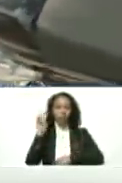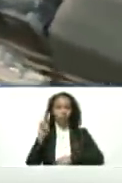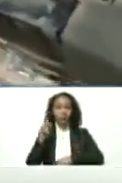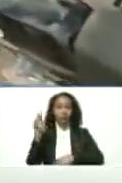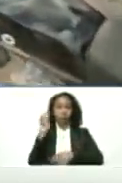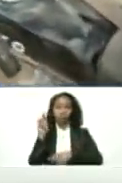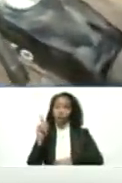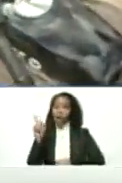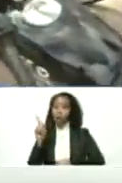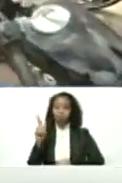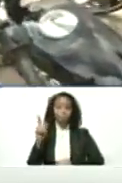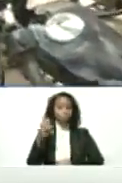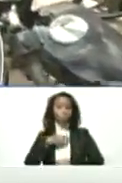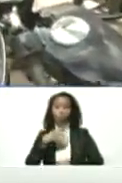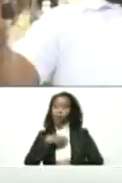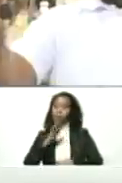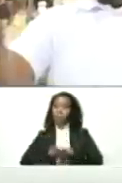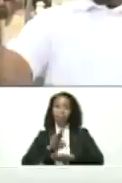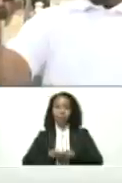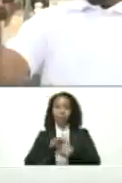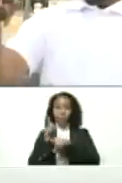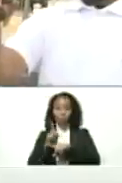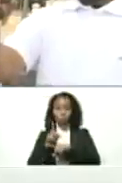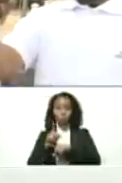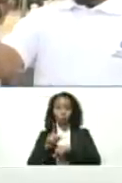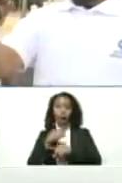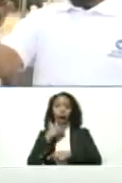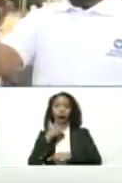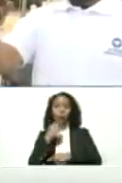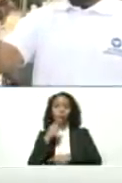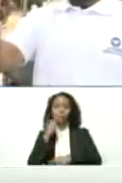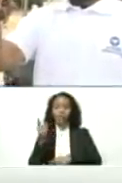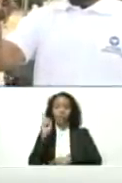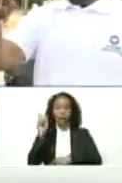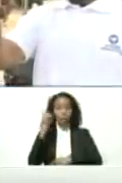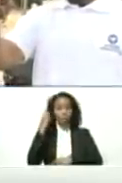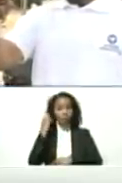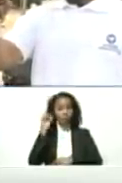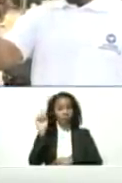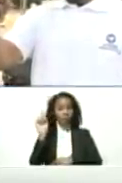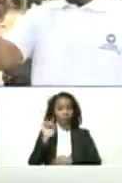puede suceder. Si eso fuera cierto, lo que dice